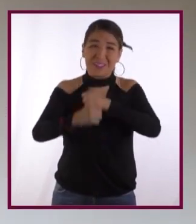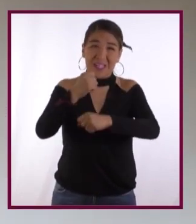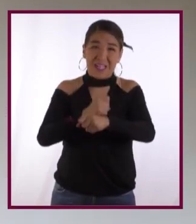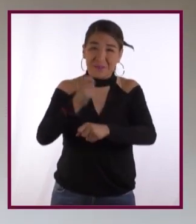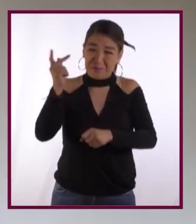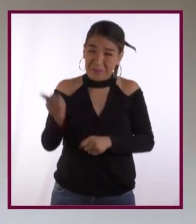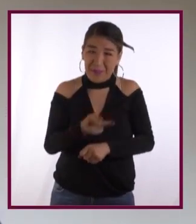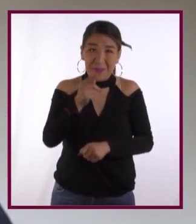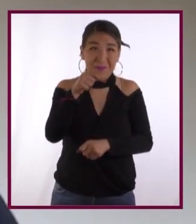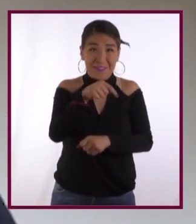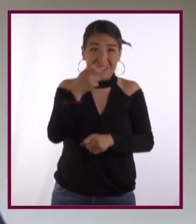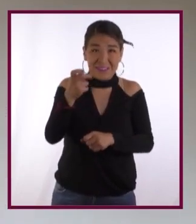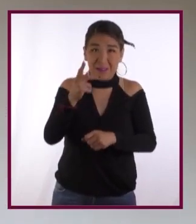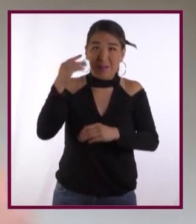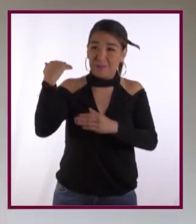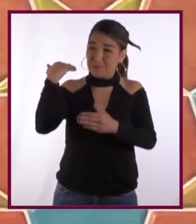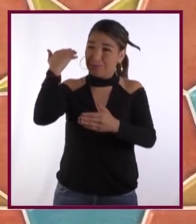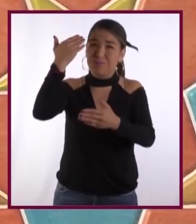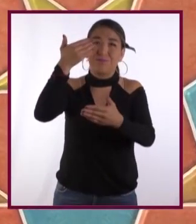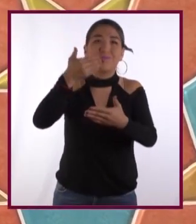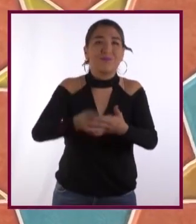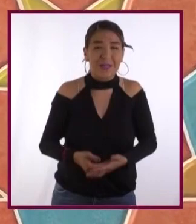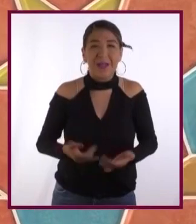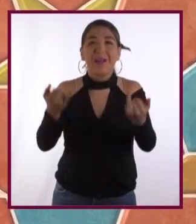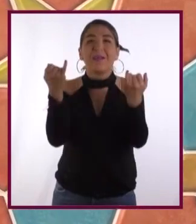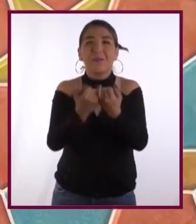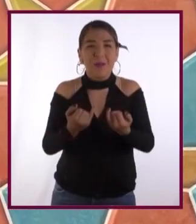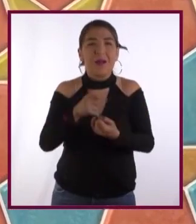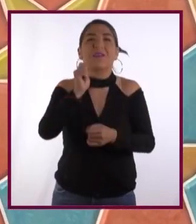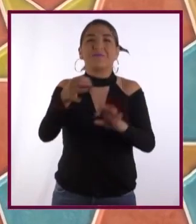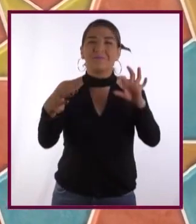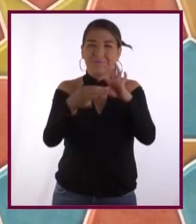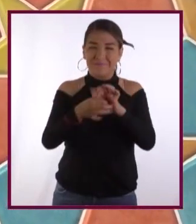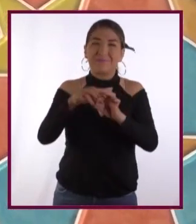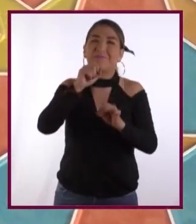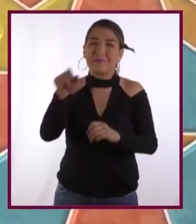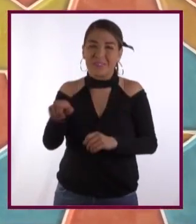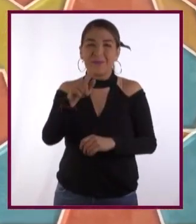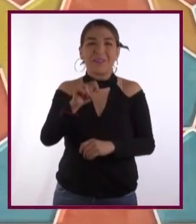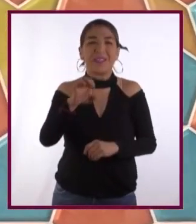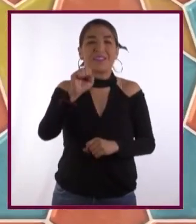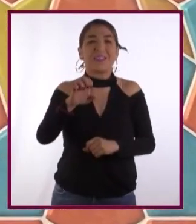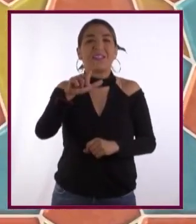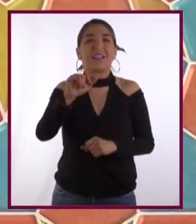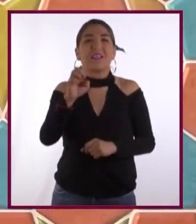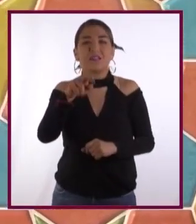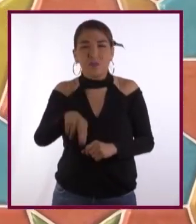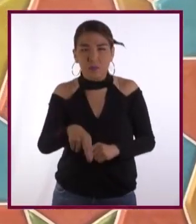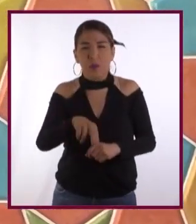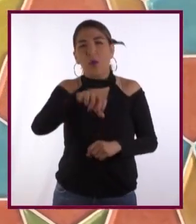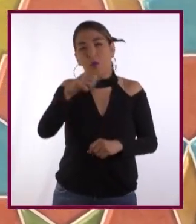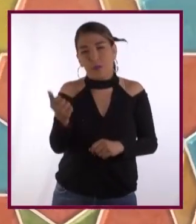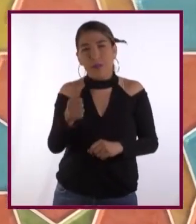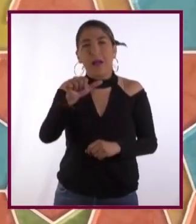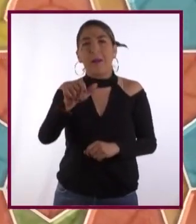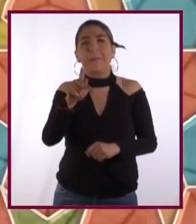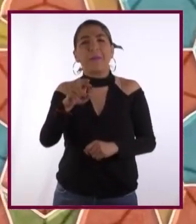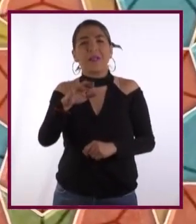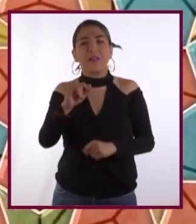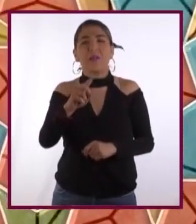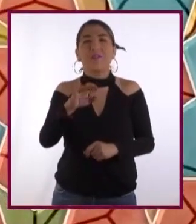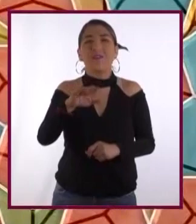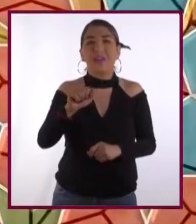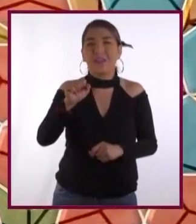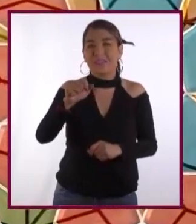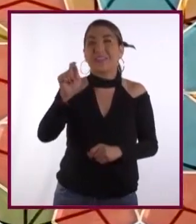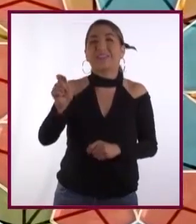400 años y está directamente relacionado con las teselaciones, ¿no? Con las teselaciones aperiódicas la historia es un